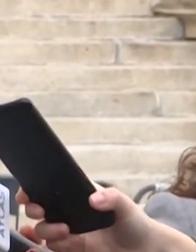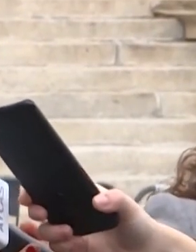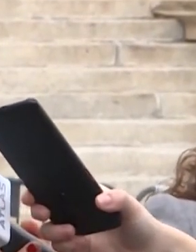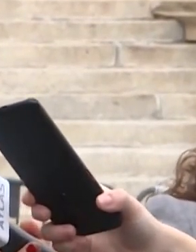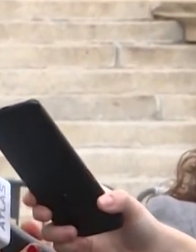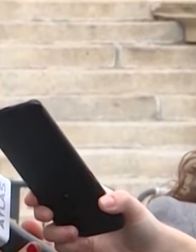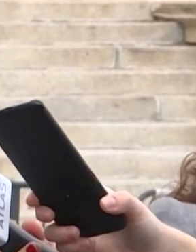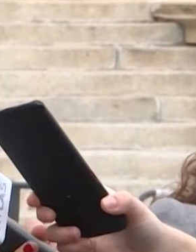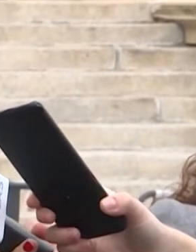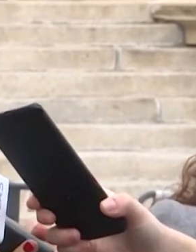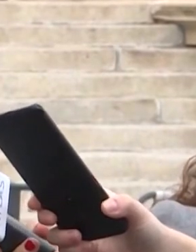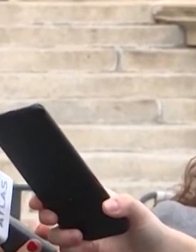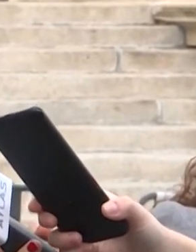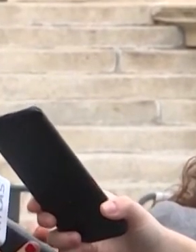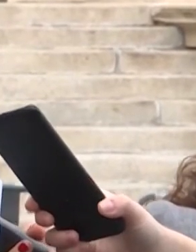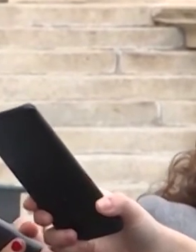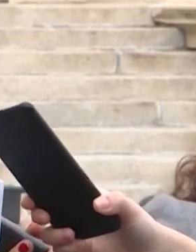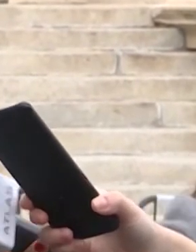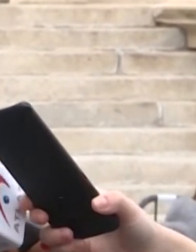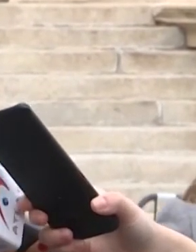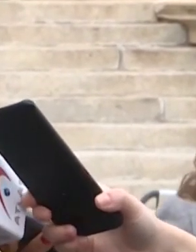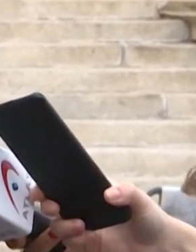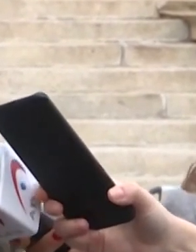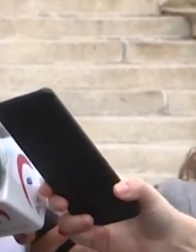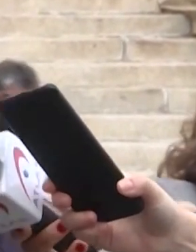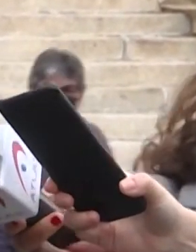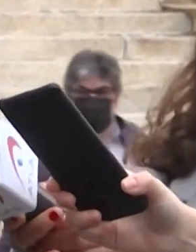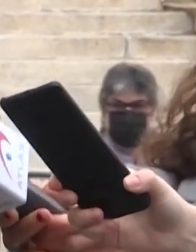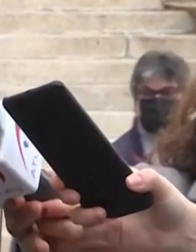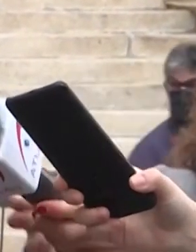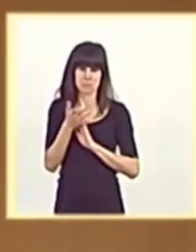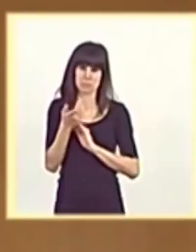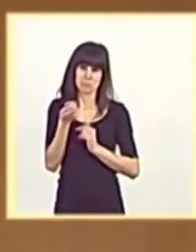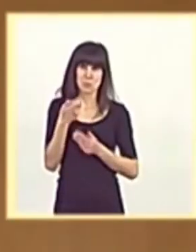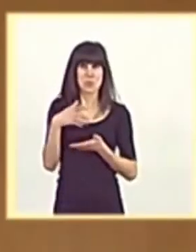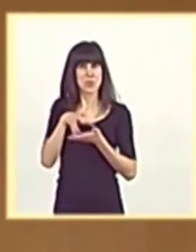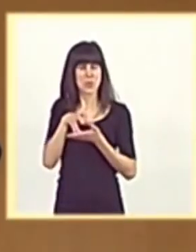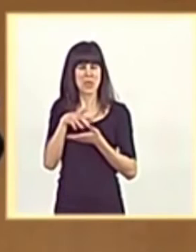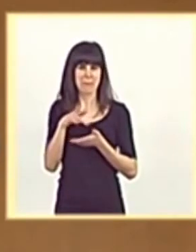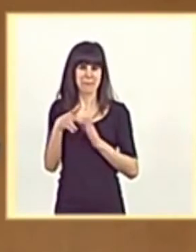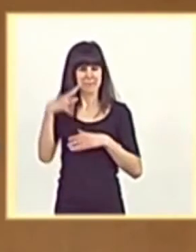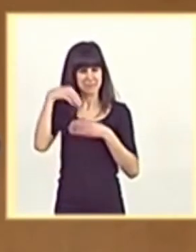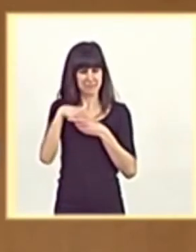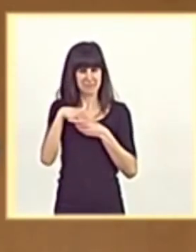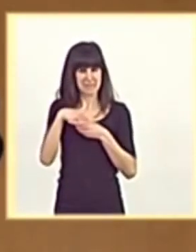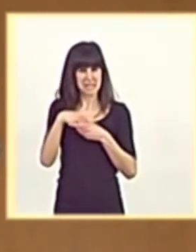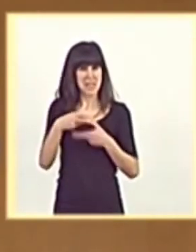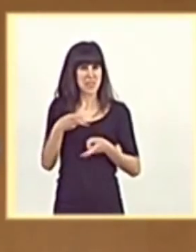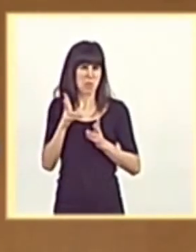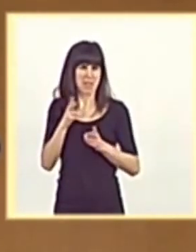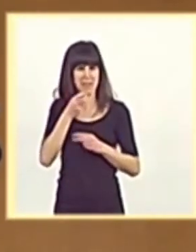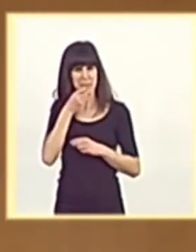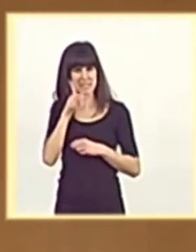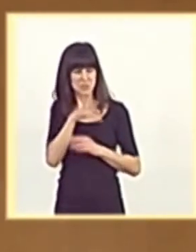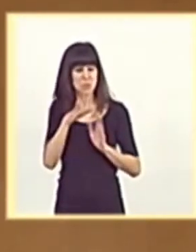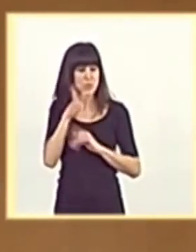partido, Ana, siempre han tachado estas denuncias de sus propios exabogados como rumorología, pero el caso es que pasan los meses y la causa